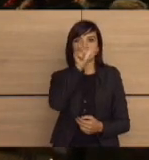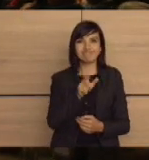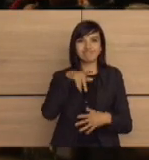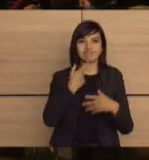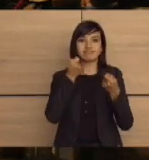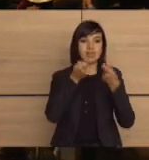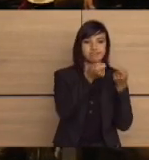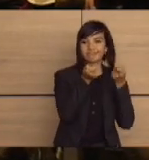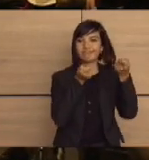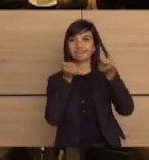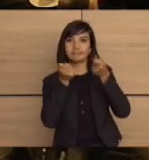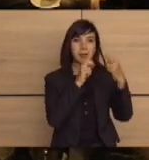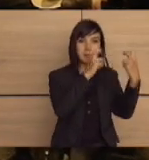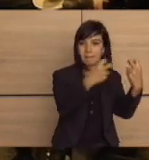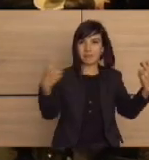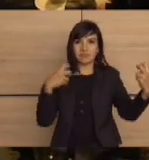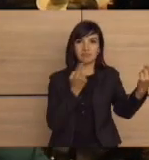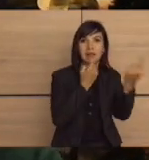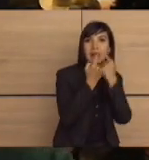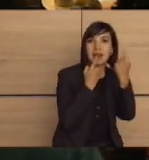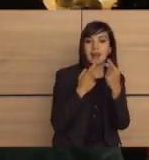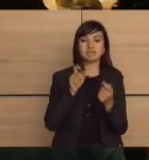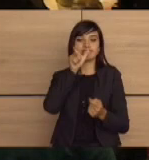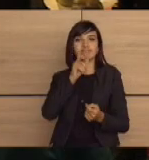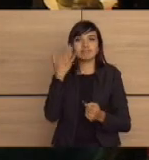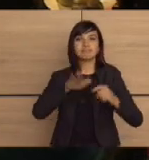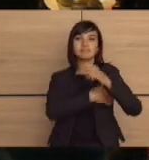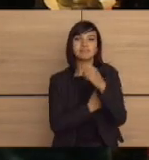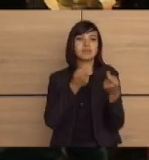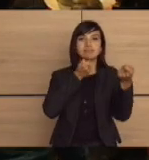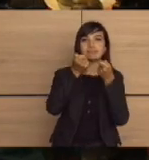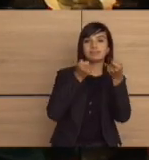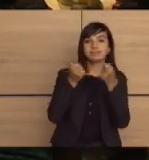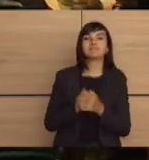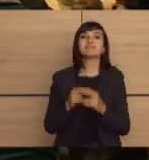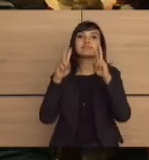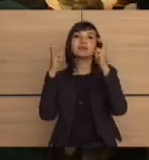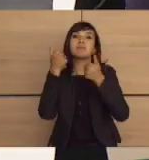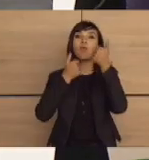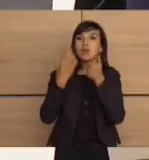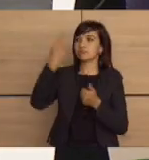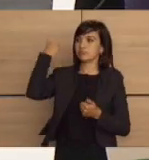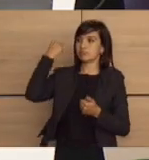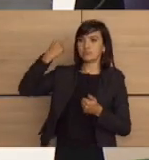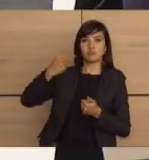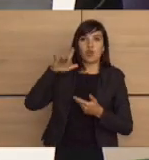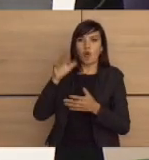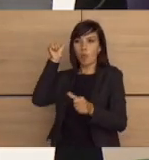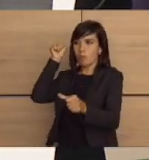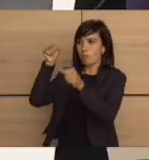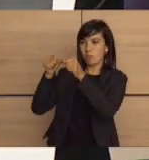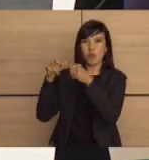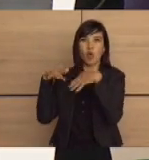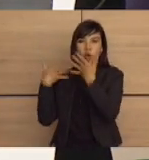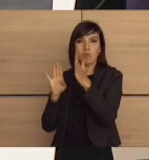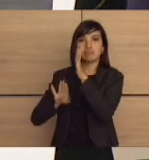conversatorio sobre el papel de la historia, la ética y la ciudadanía en el desarrollo del pensamiento crítico, la formación de memoria histórica y el reconocimiento